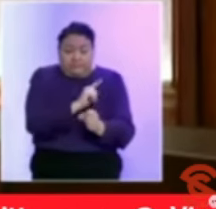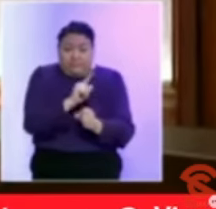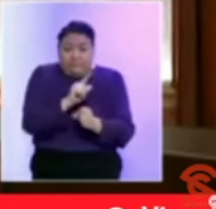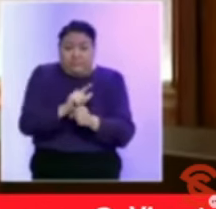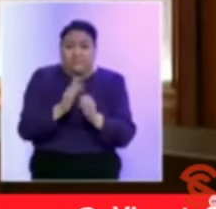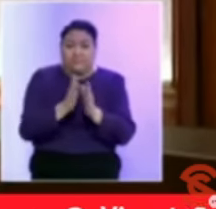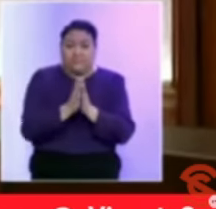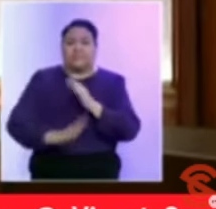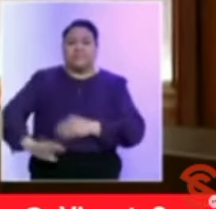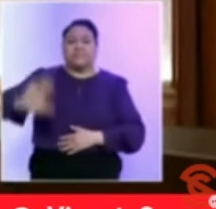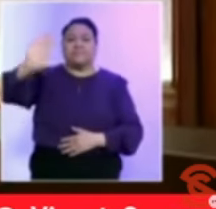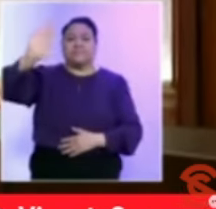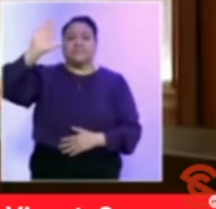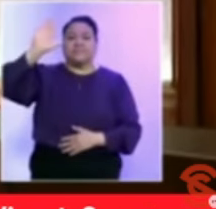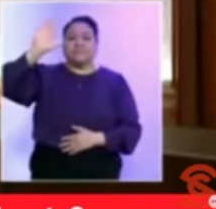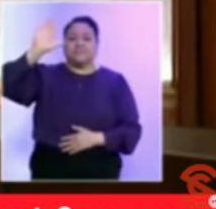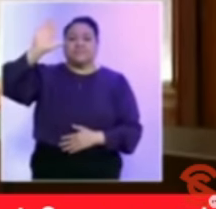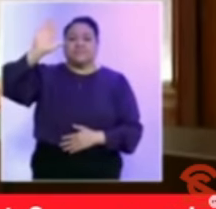manifiéstasenos